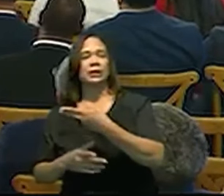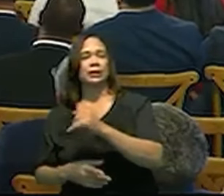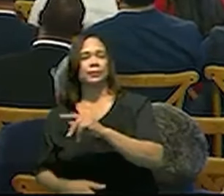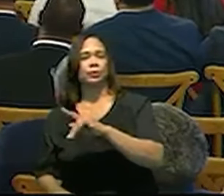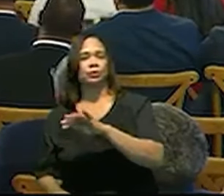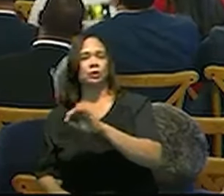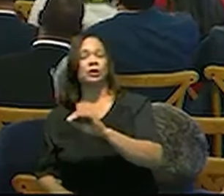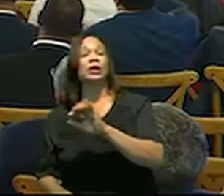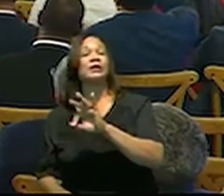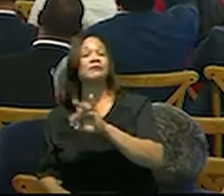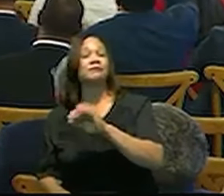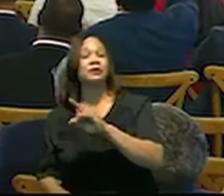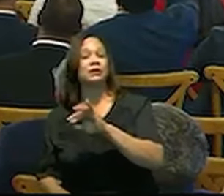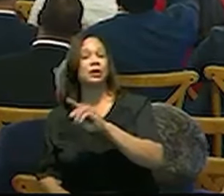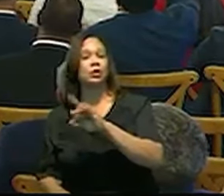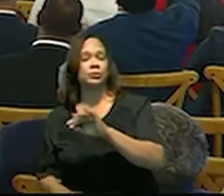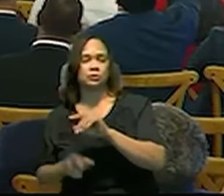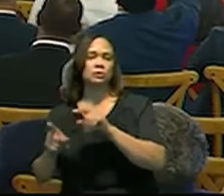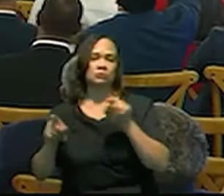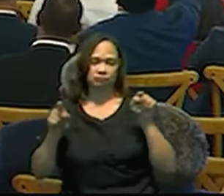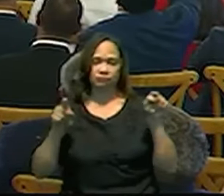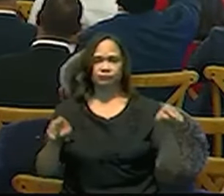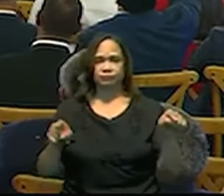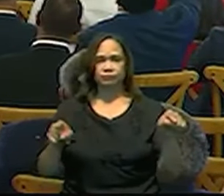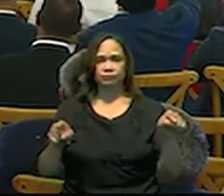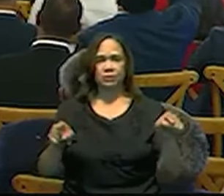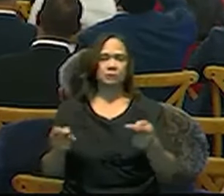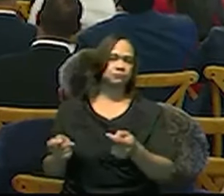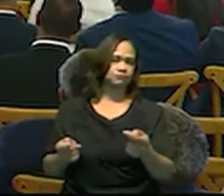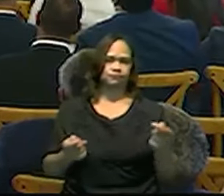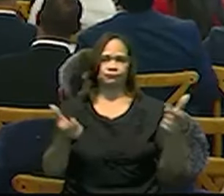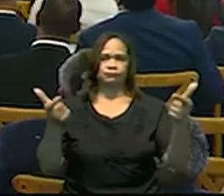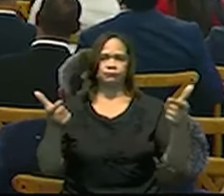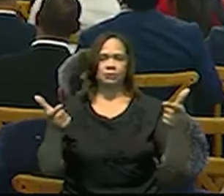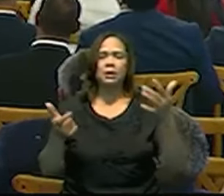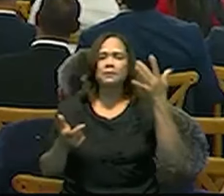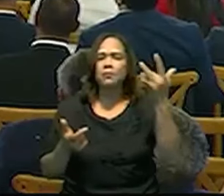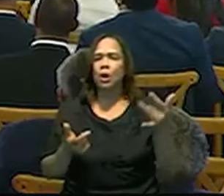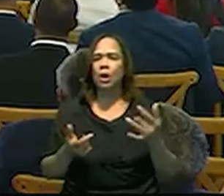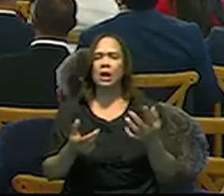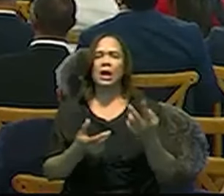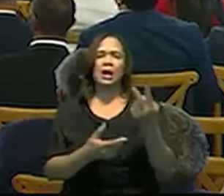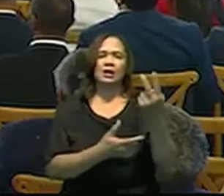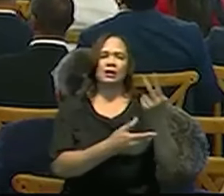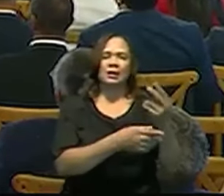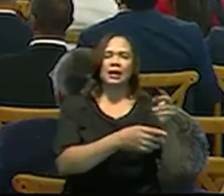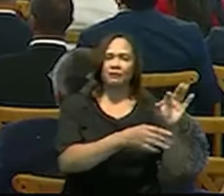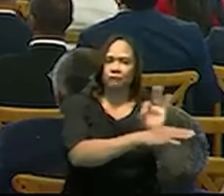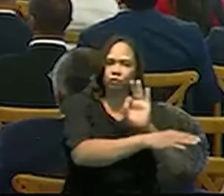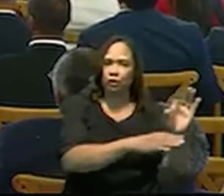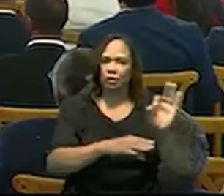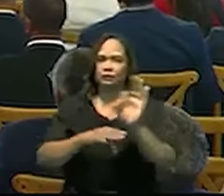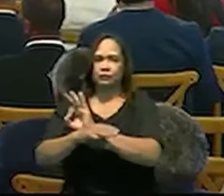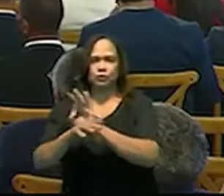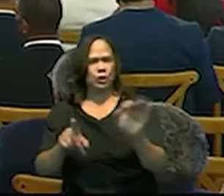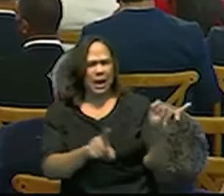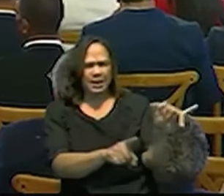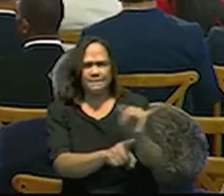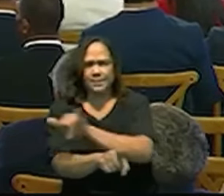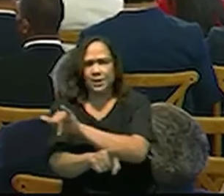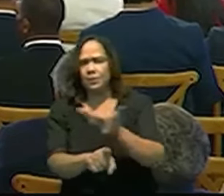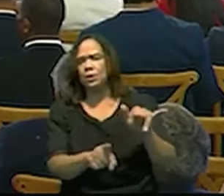y Fideicomiso, de igual manera también quedan eliminados en virtud de las duplicidades y redundancias que estos